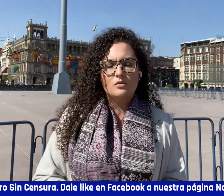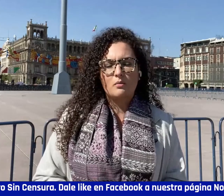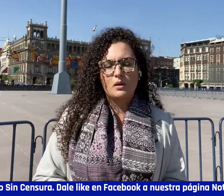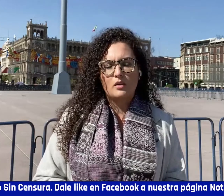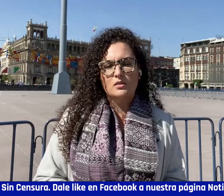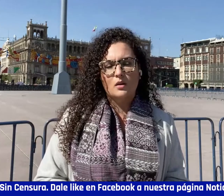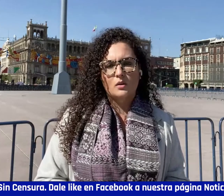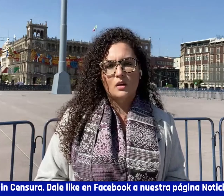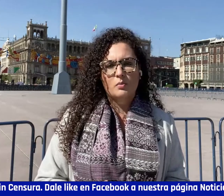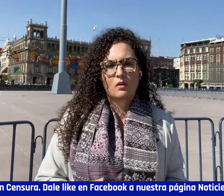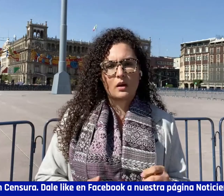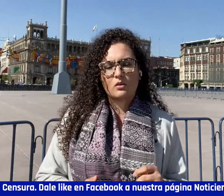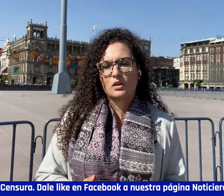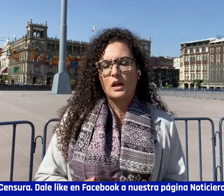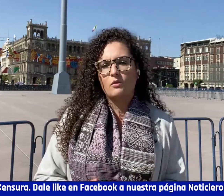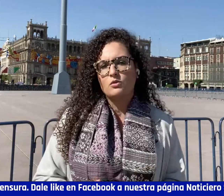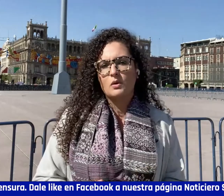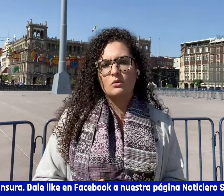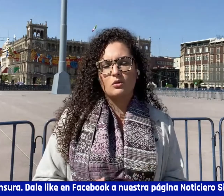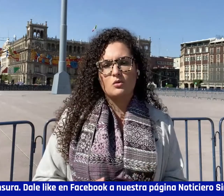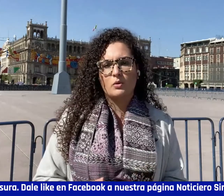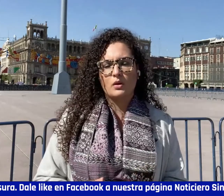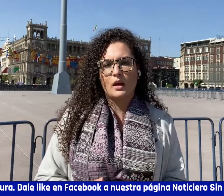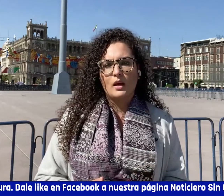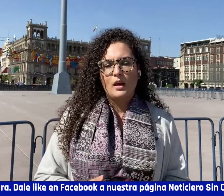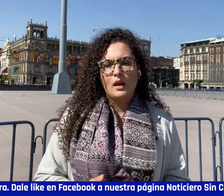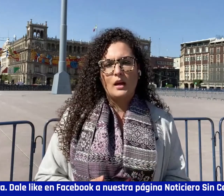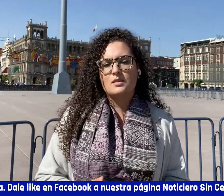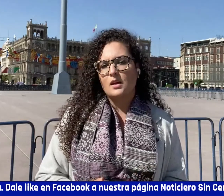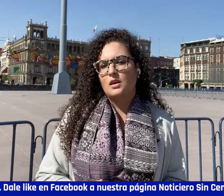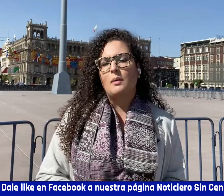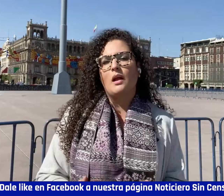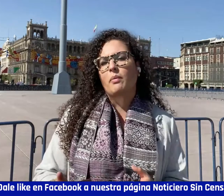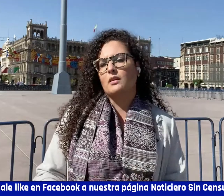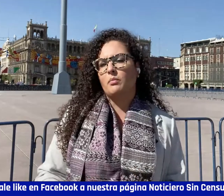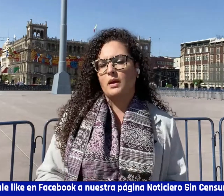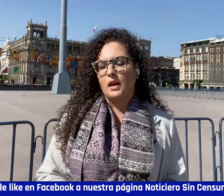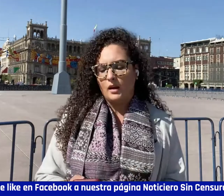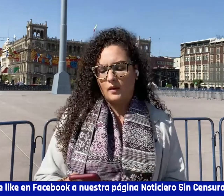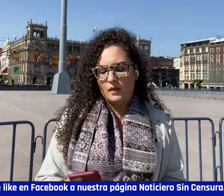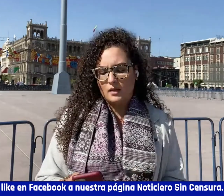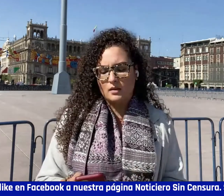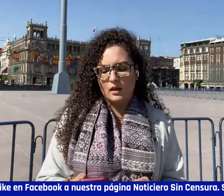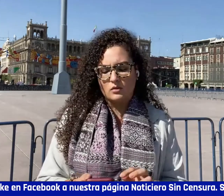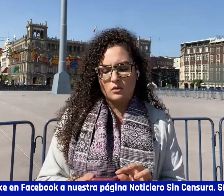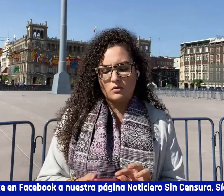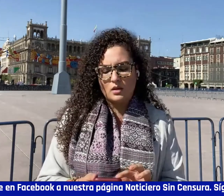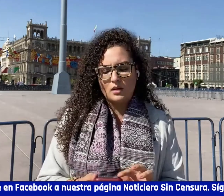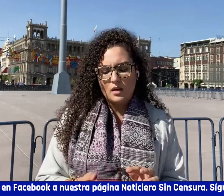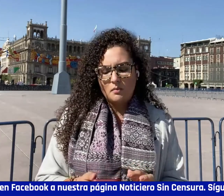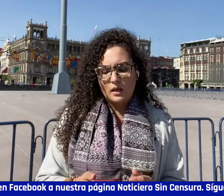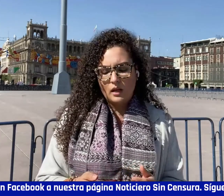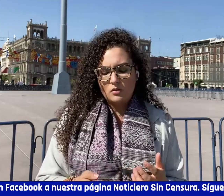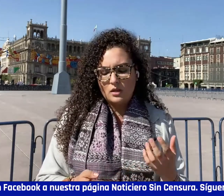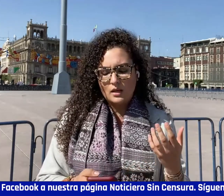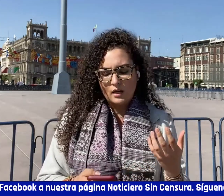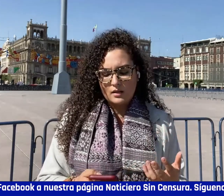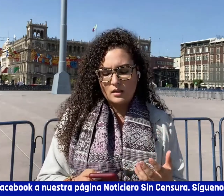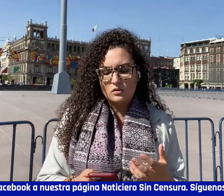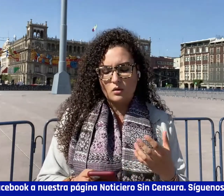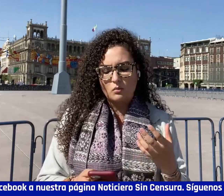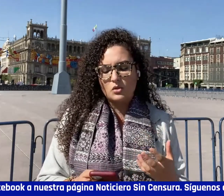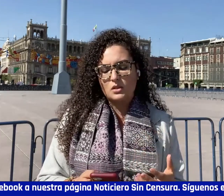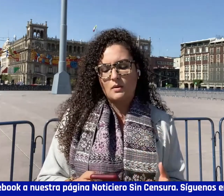yo le agradezco a mi querido César Gutiérrez Priego que nos regale unos minutos porque él es quien lleva la parte penal de este caso. Entonces, mi querido